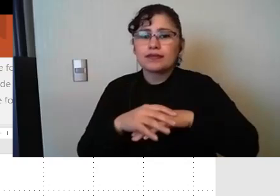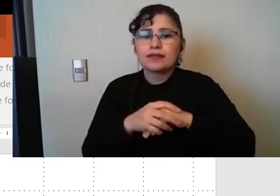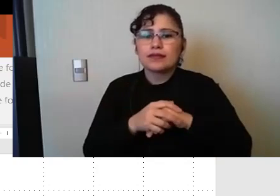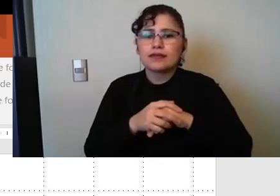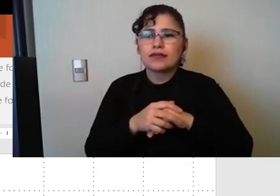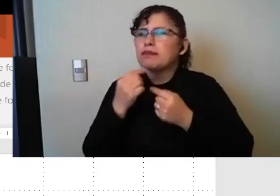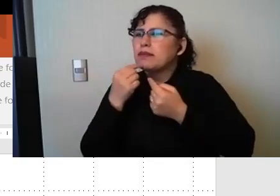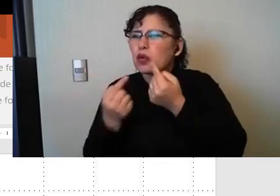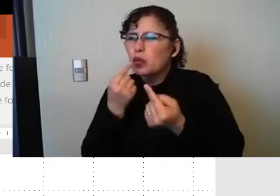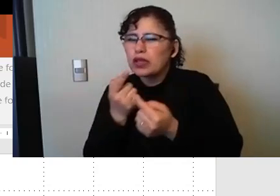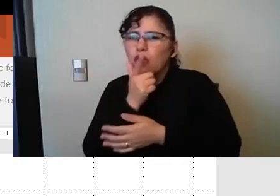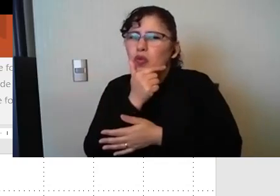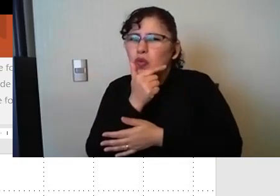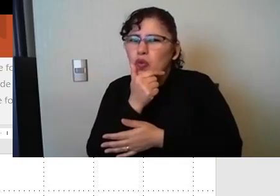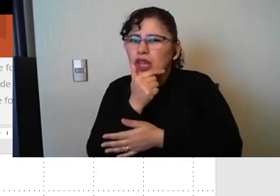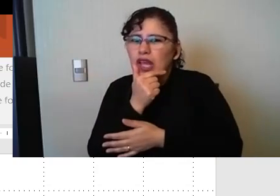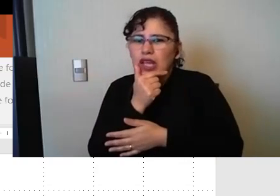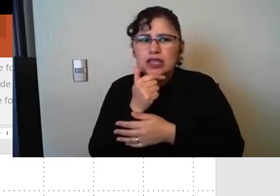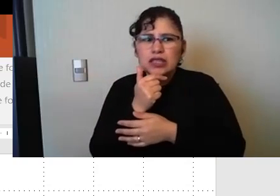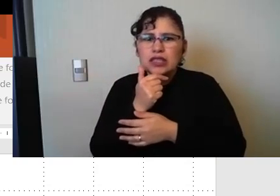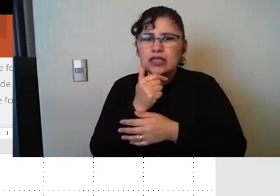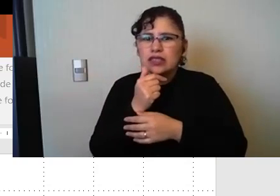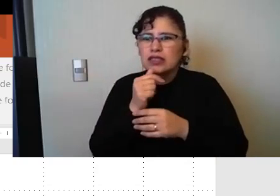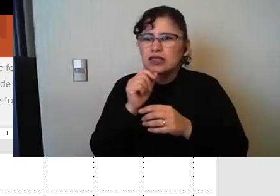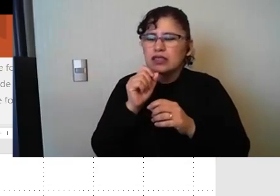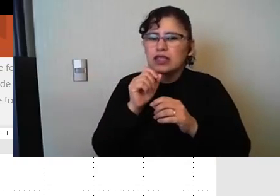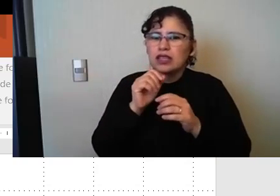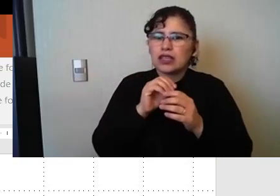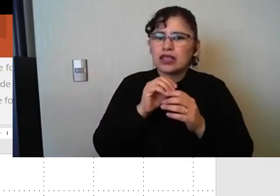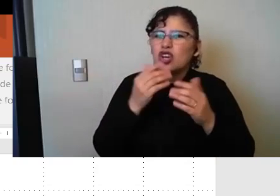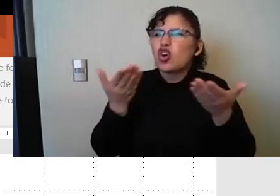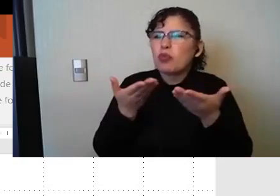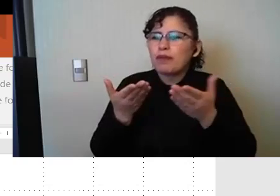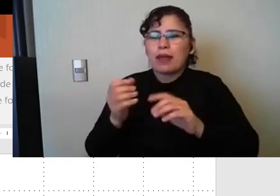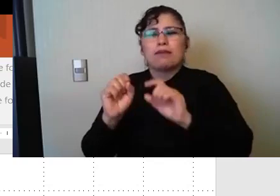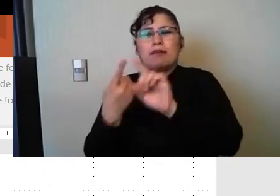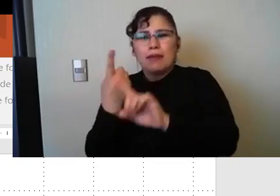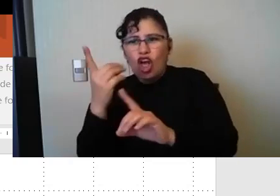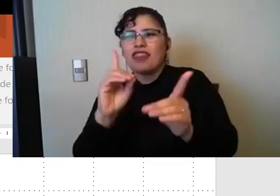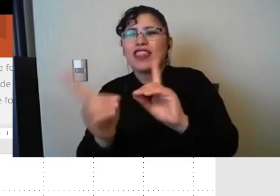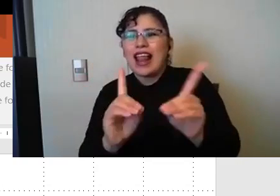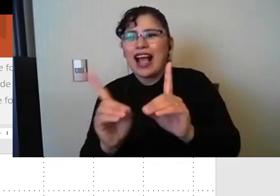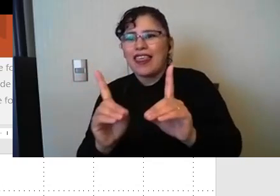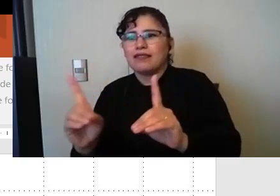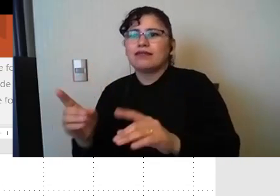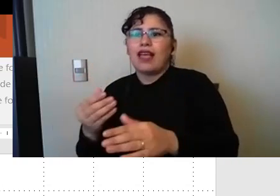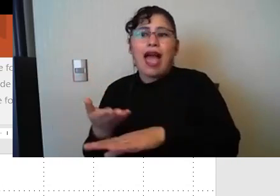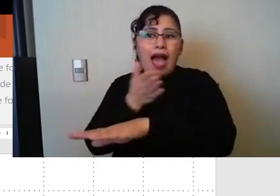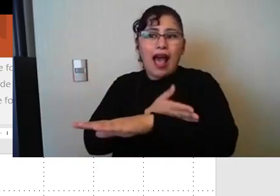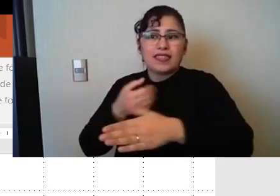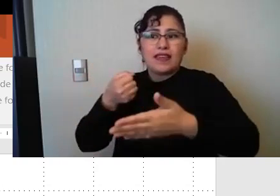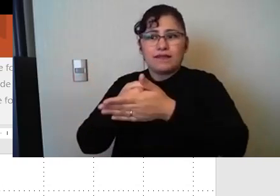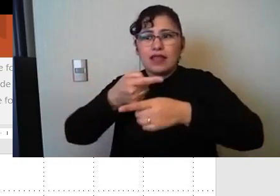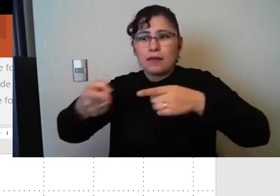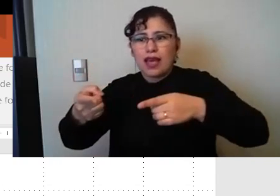consultas o dudas de ese punto. ¿Quedamos claros entonces la comunicación a través de la delegada que me diga aquí el fin de semana la decisión que